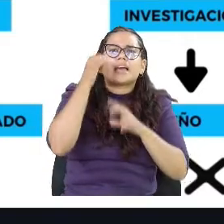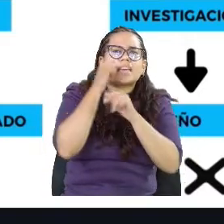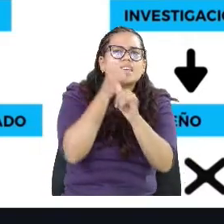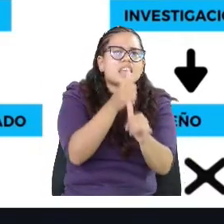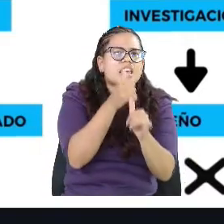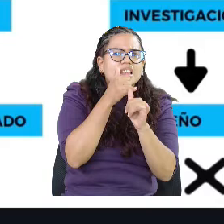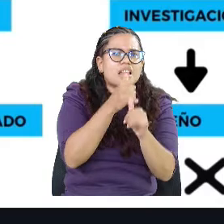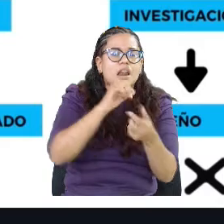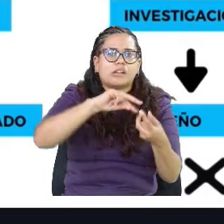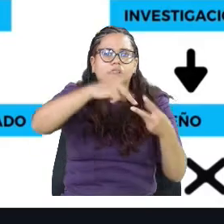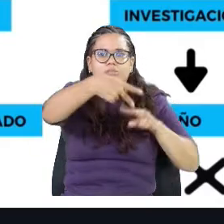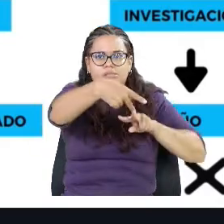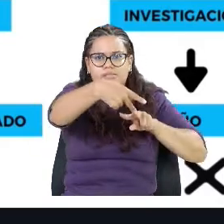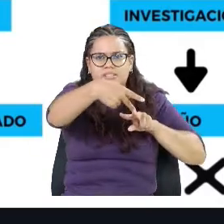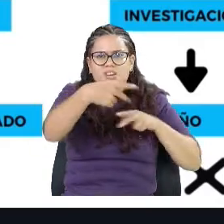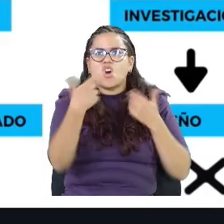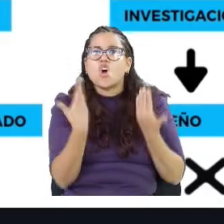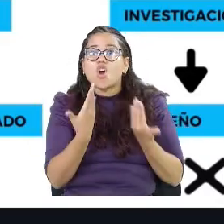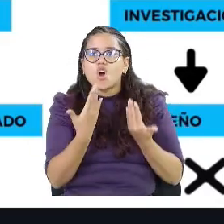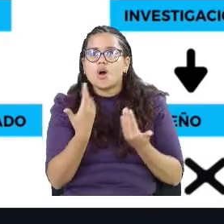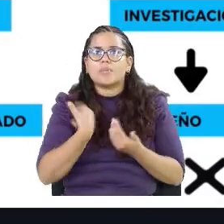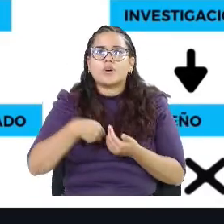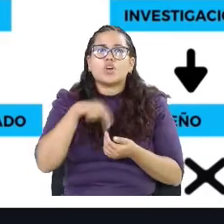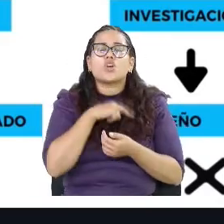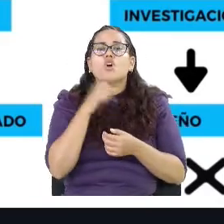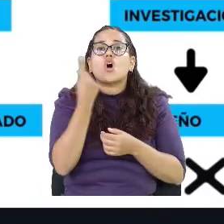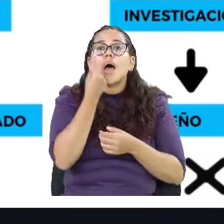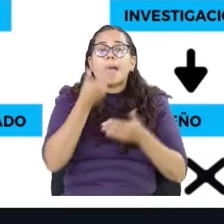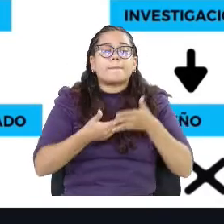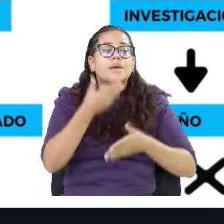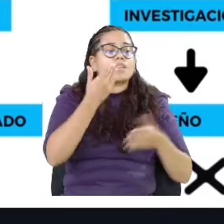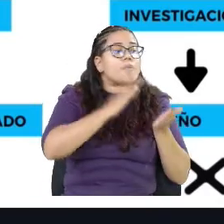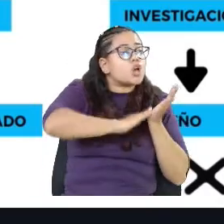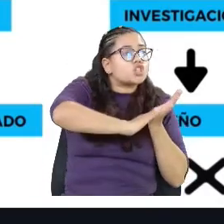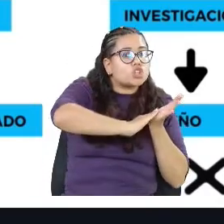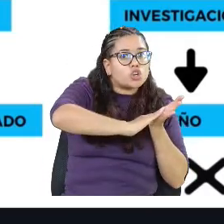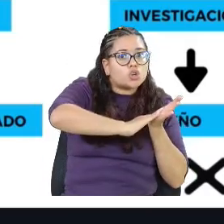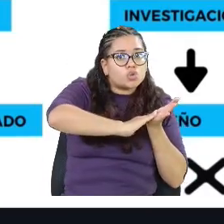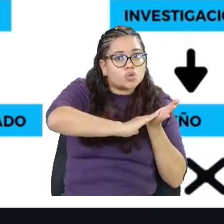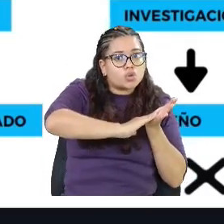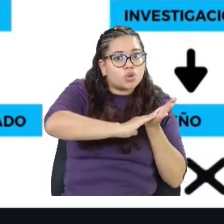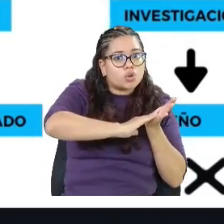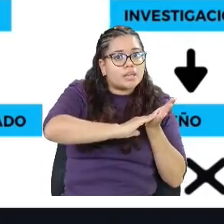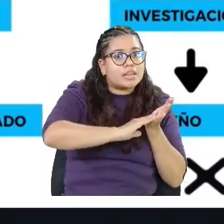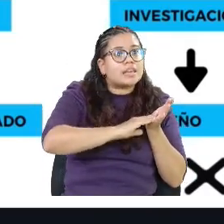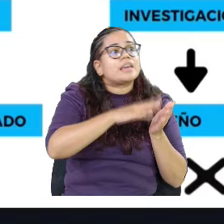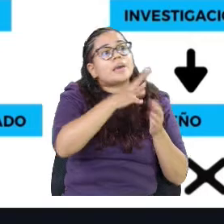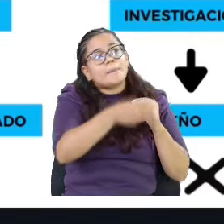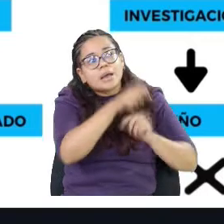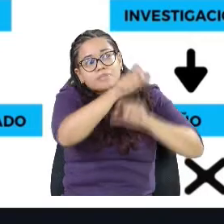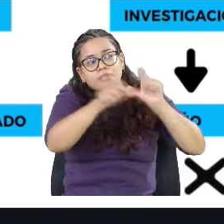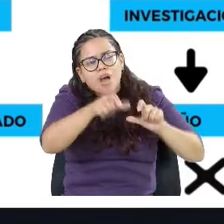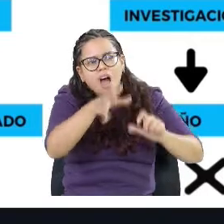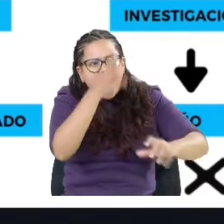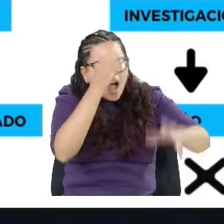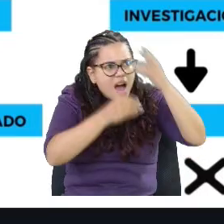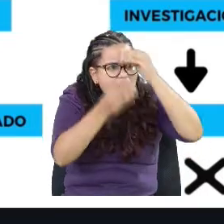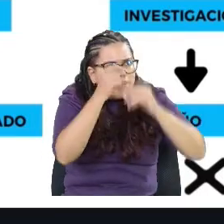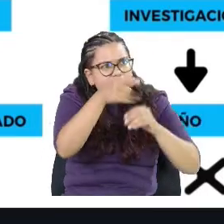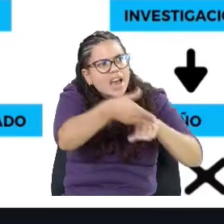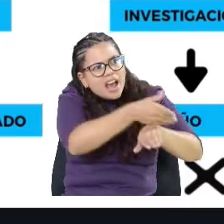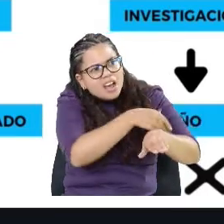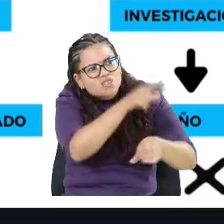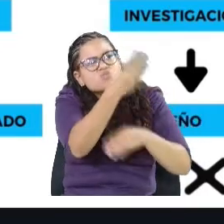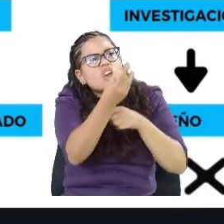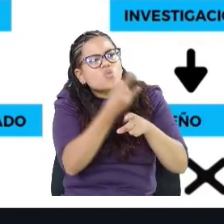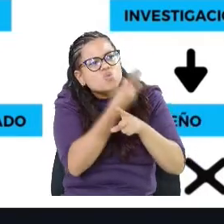inversa, en la que empezamos no con el problema, sino con la solución y aprendemos de los demás qué mecanismos se usaron para